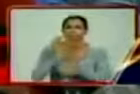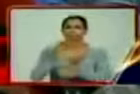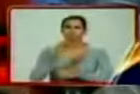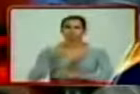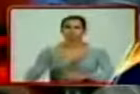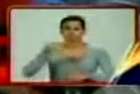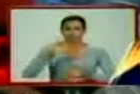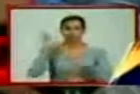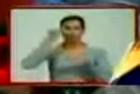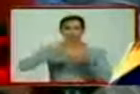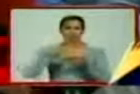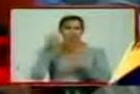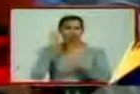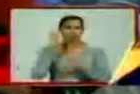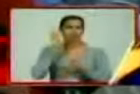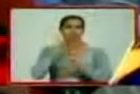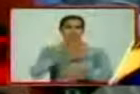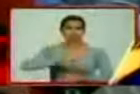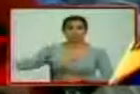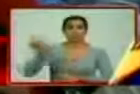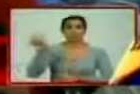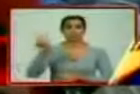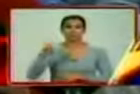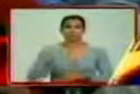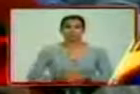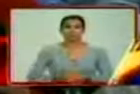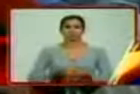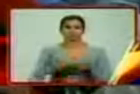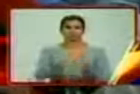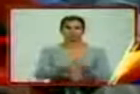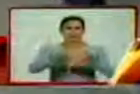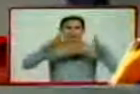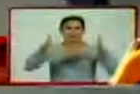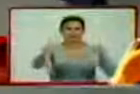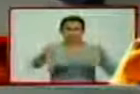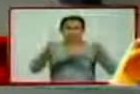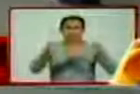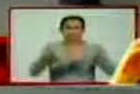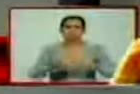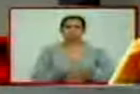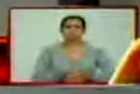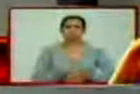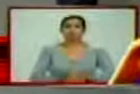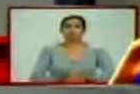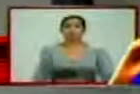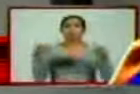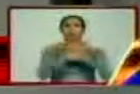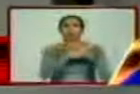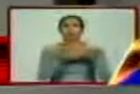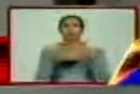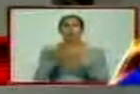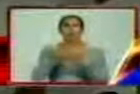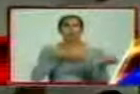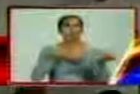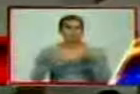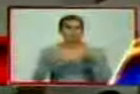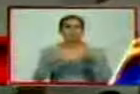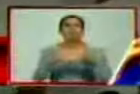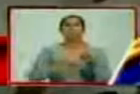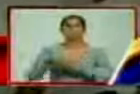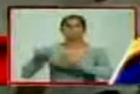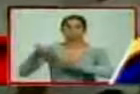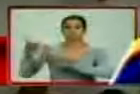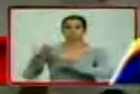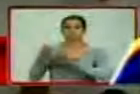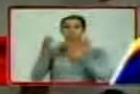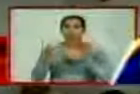aquí en Aragua y en toda Venezuela, una gran victoria popular. Los cuadros políticos ya están desplegados para garantizar